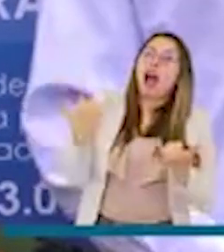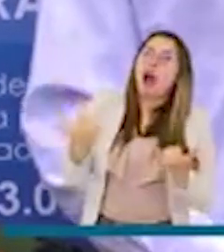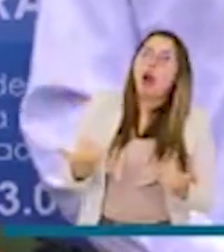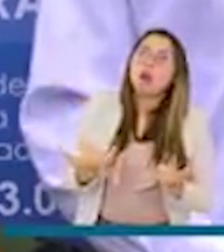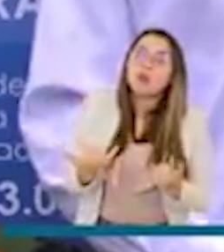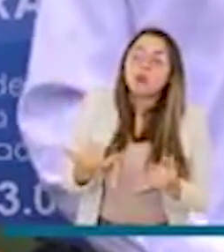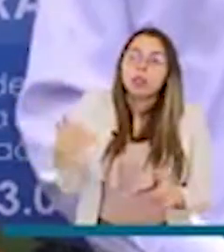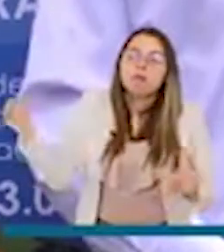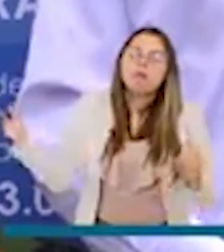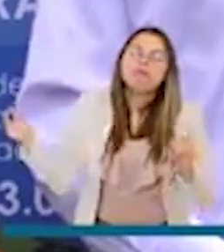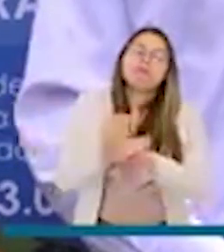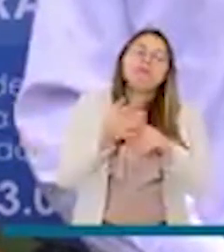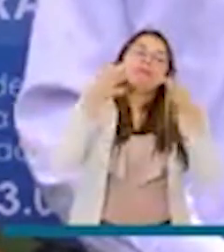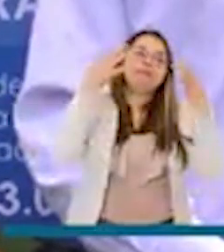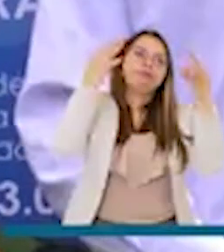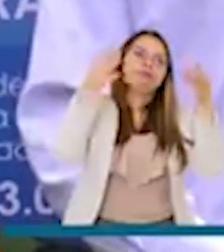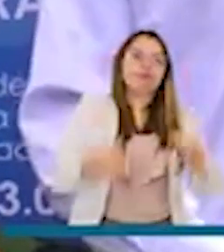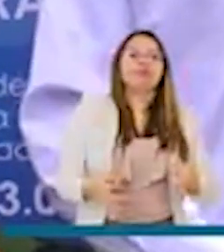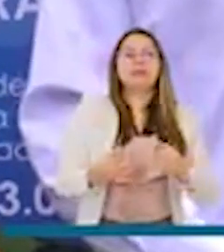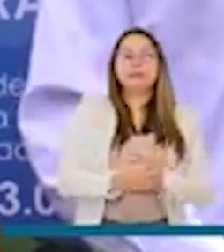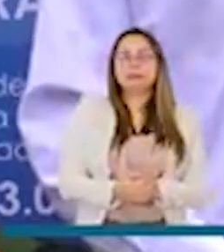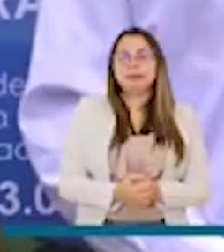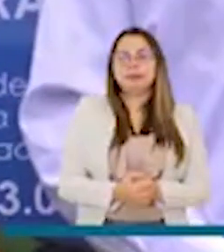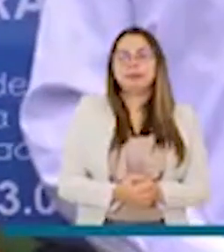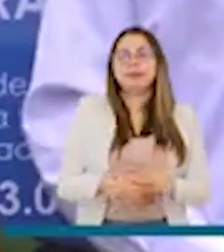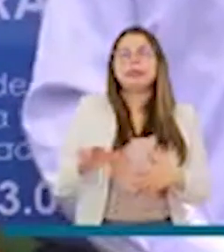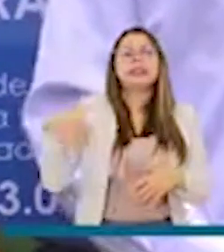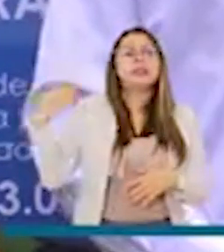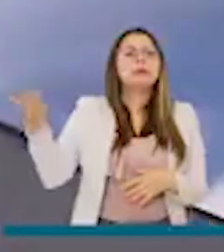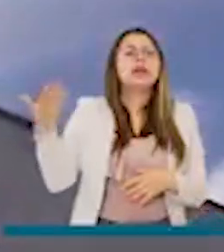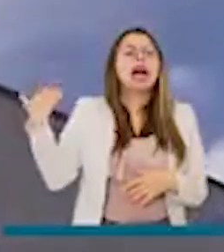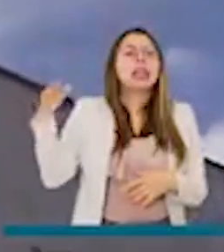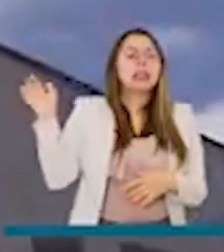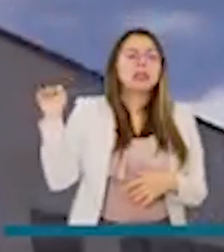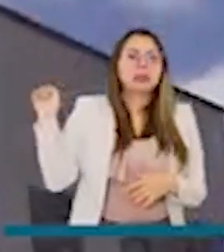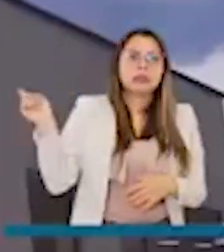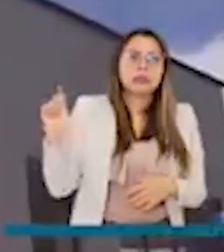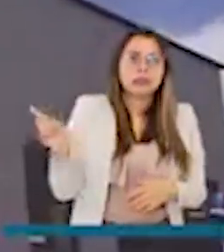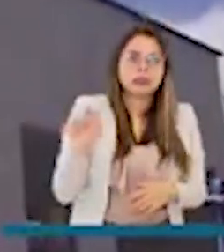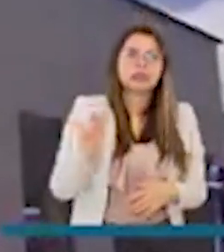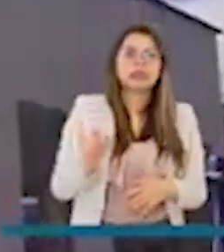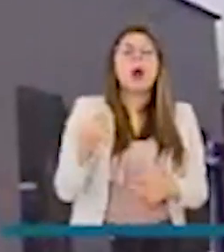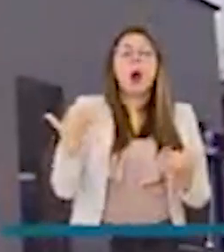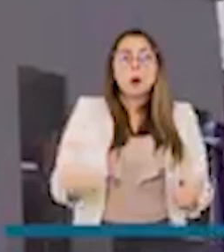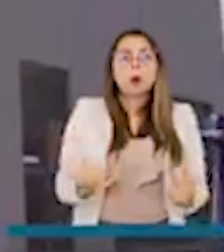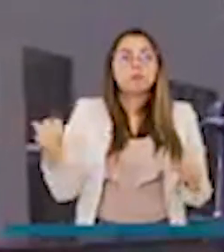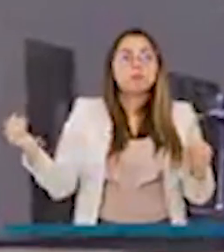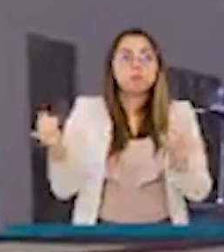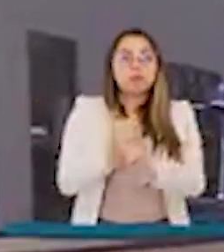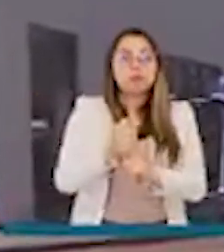y se hizo realidad después de tanto tiempo